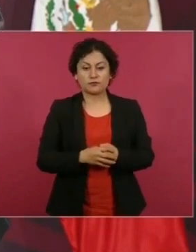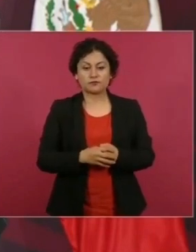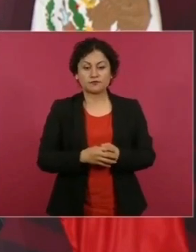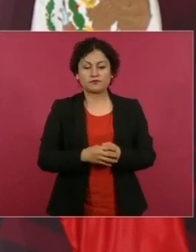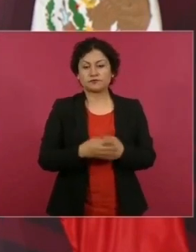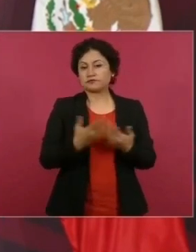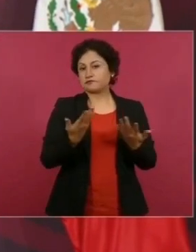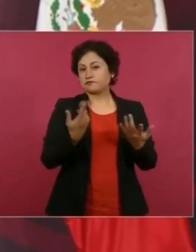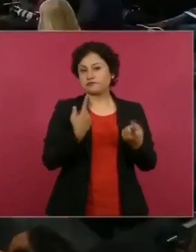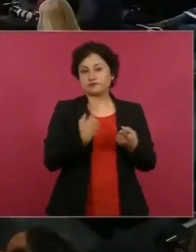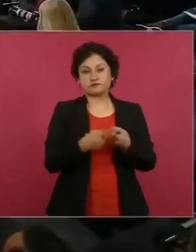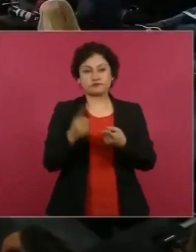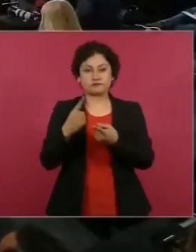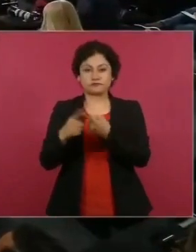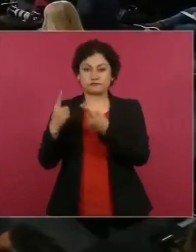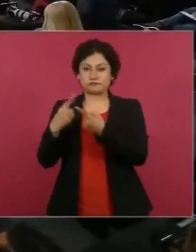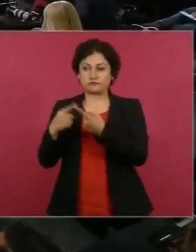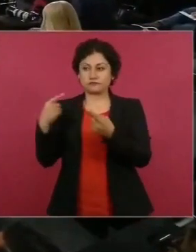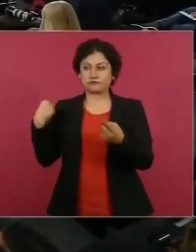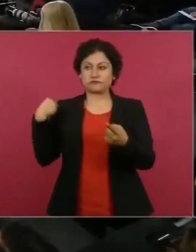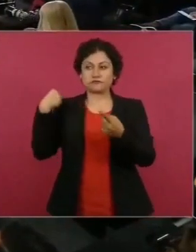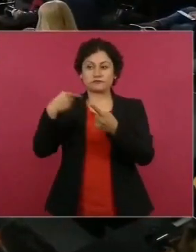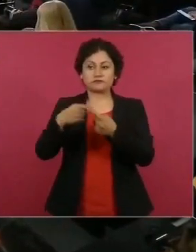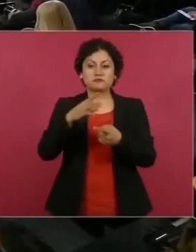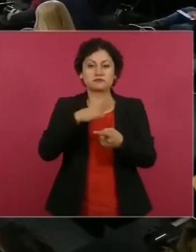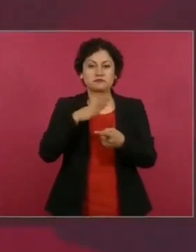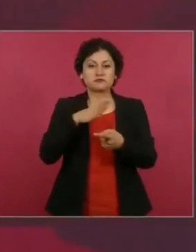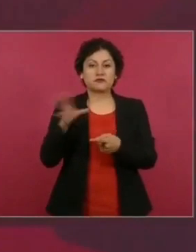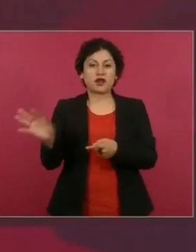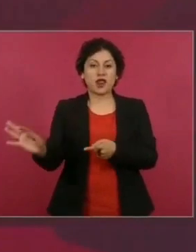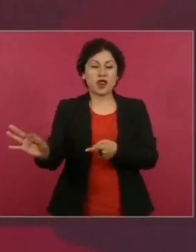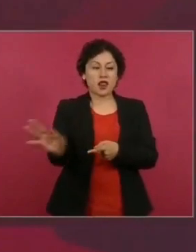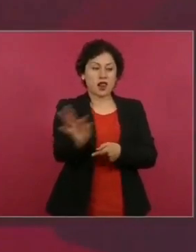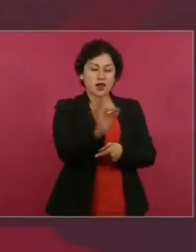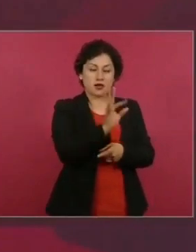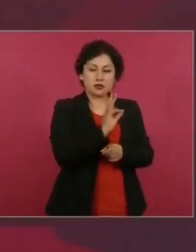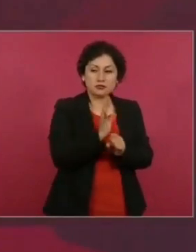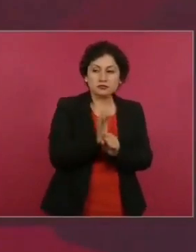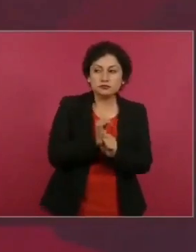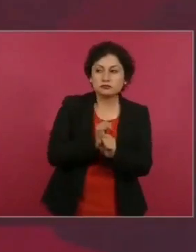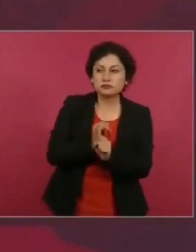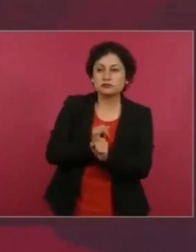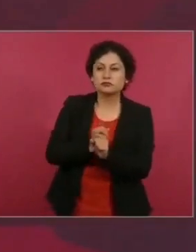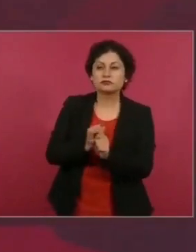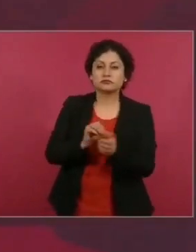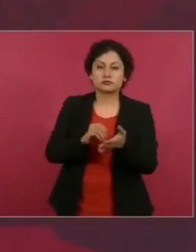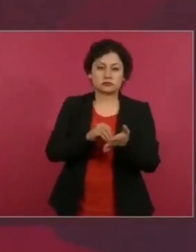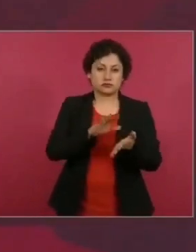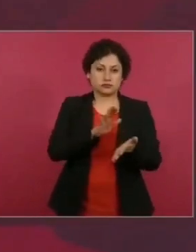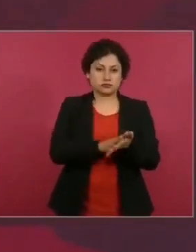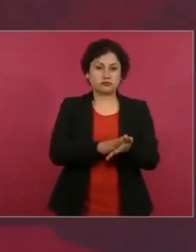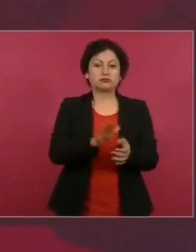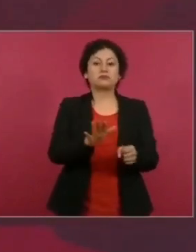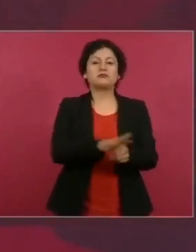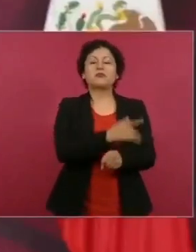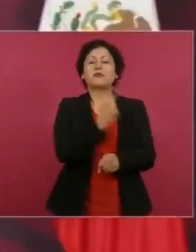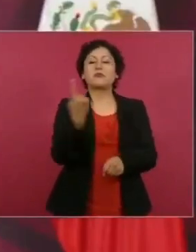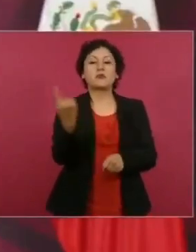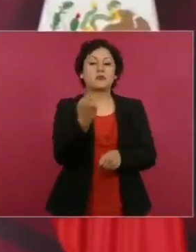toda la experiencia oral, porque no quiero el pensamiento